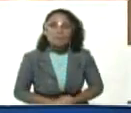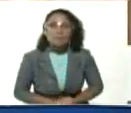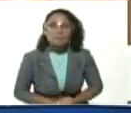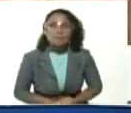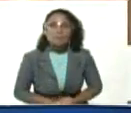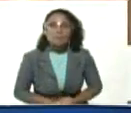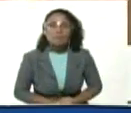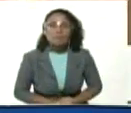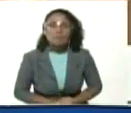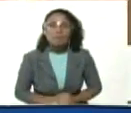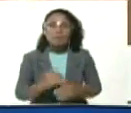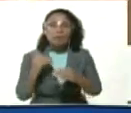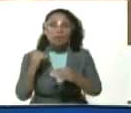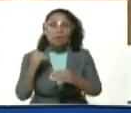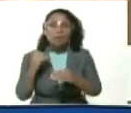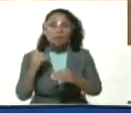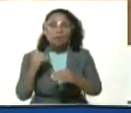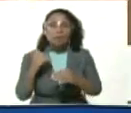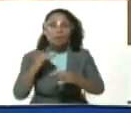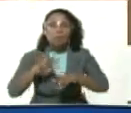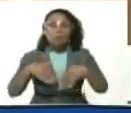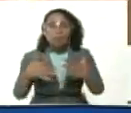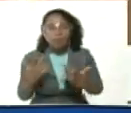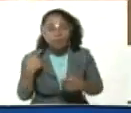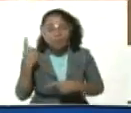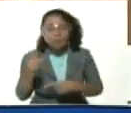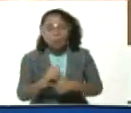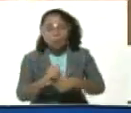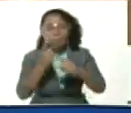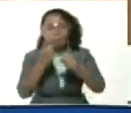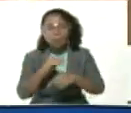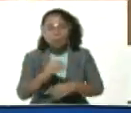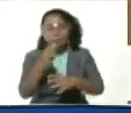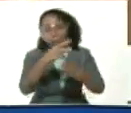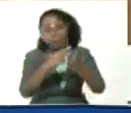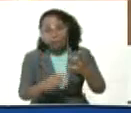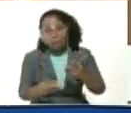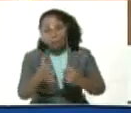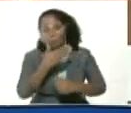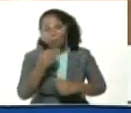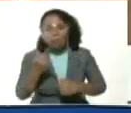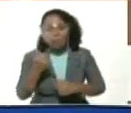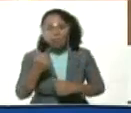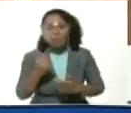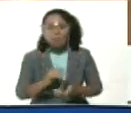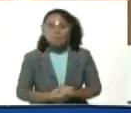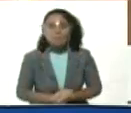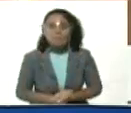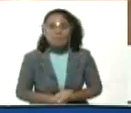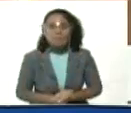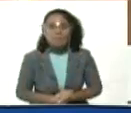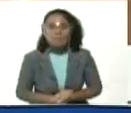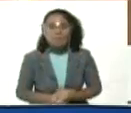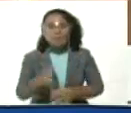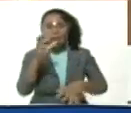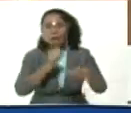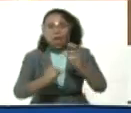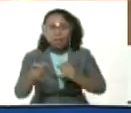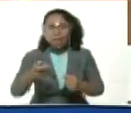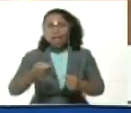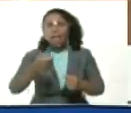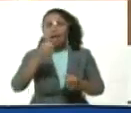Y en lo cualitativo, más productos y mejores productos. La leche, el